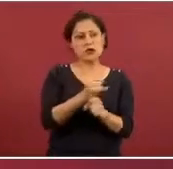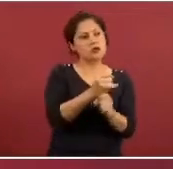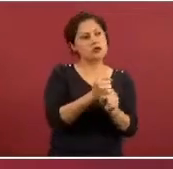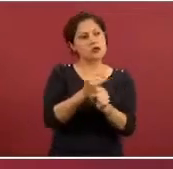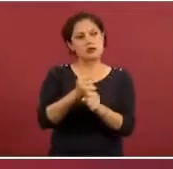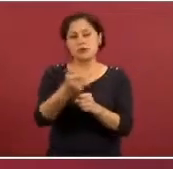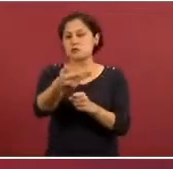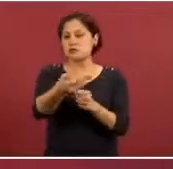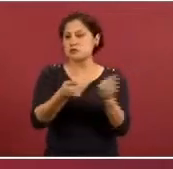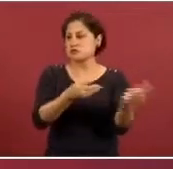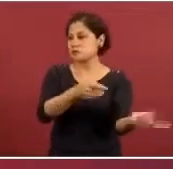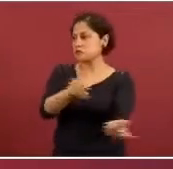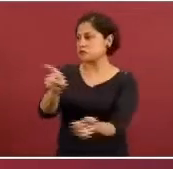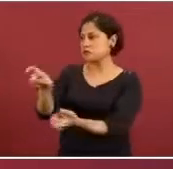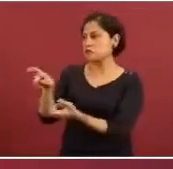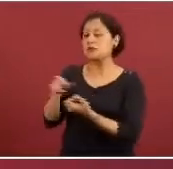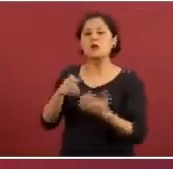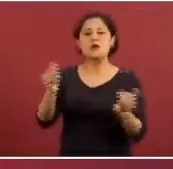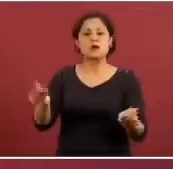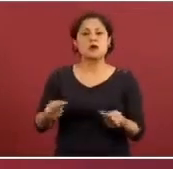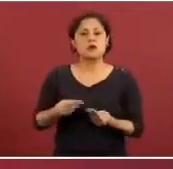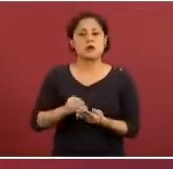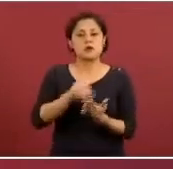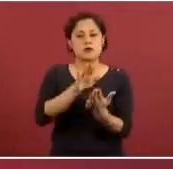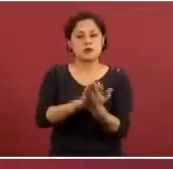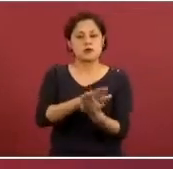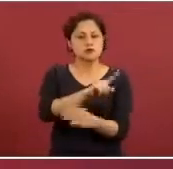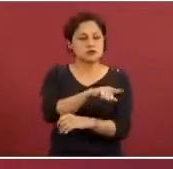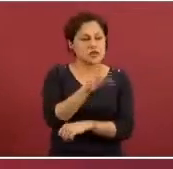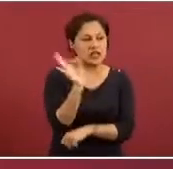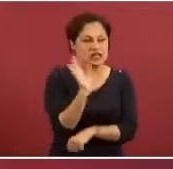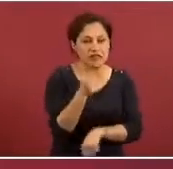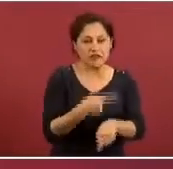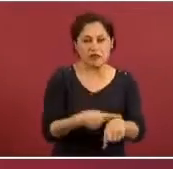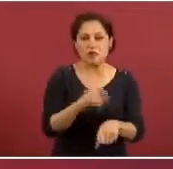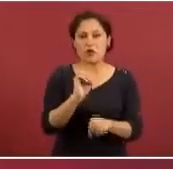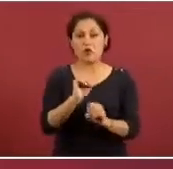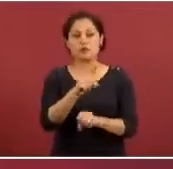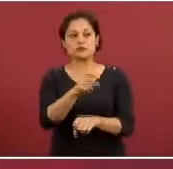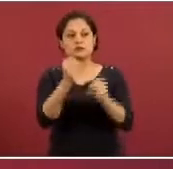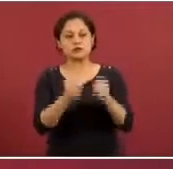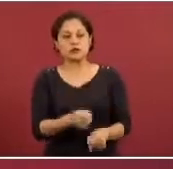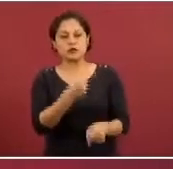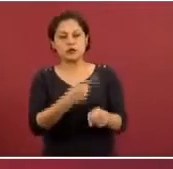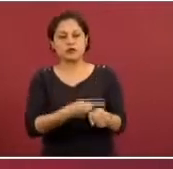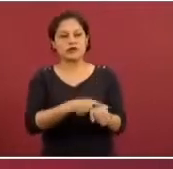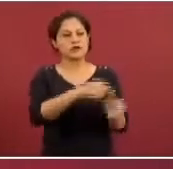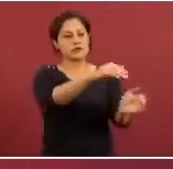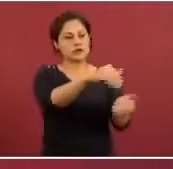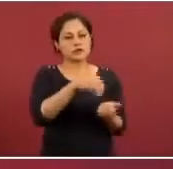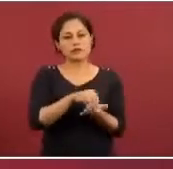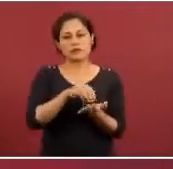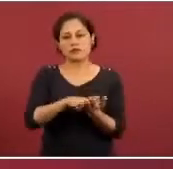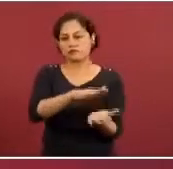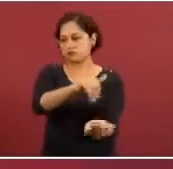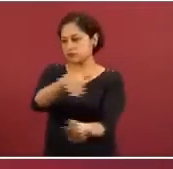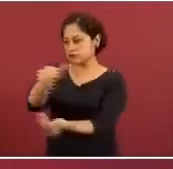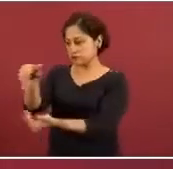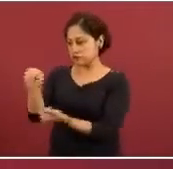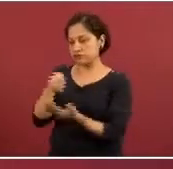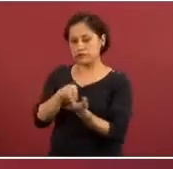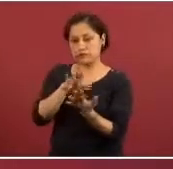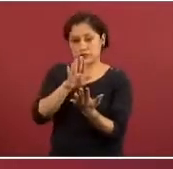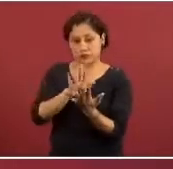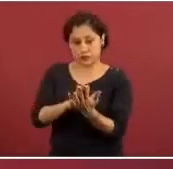casos, tanto sospechosos como confirmados, a nuestro Sistema Nacional de Vigilancia Epidemiológica Nacional. En el Sistema Nacional de